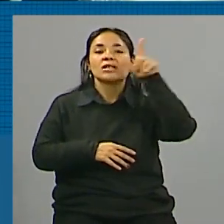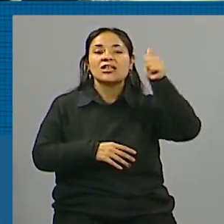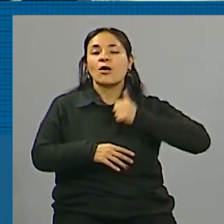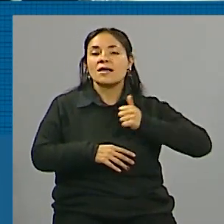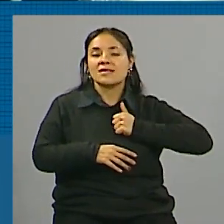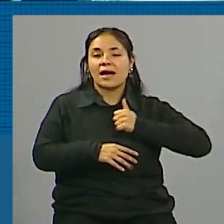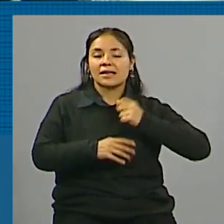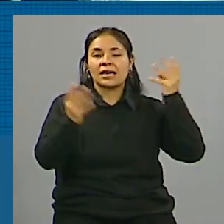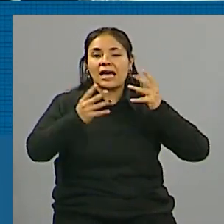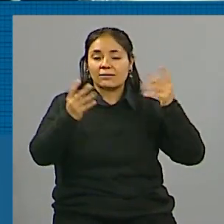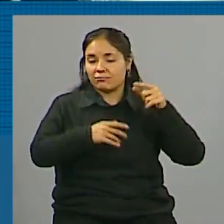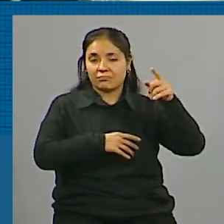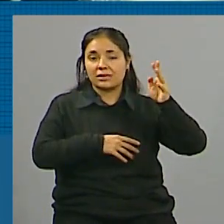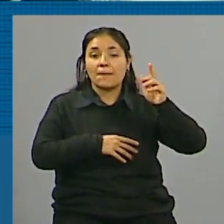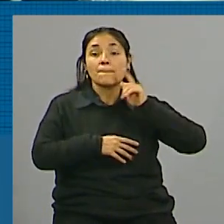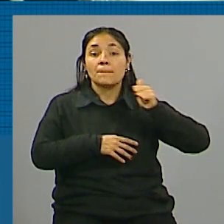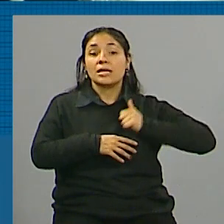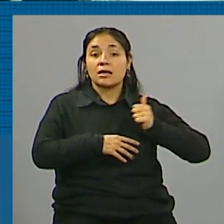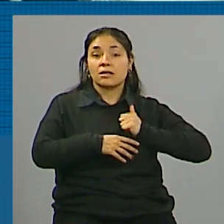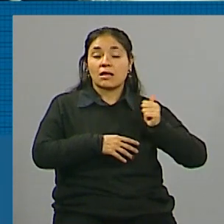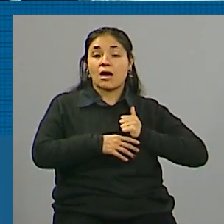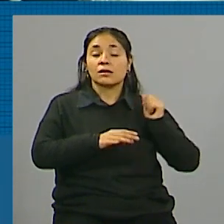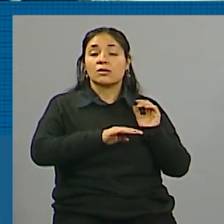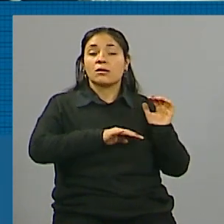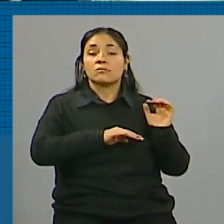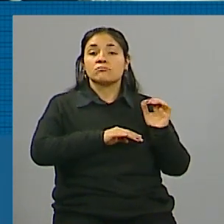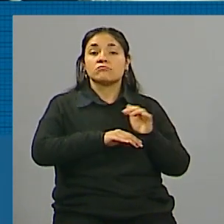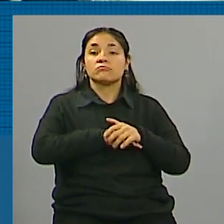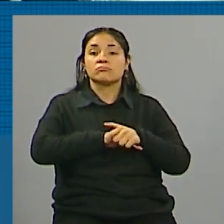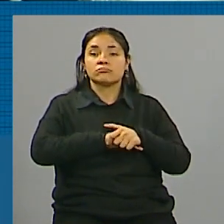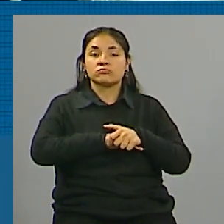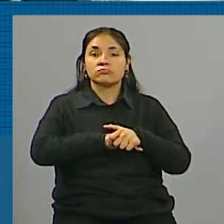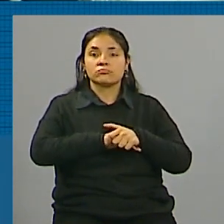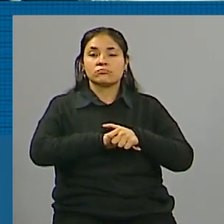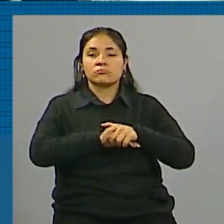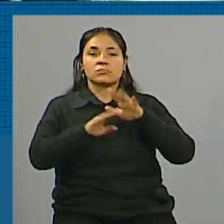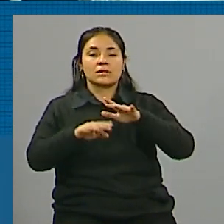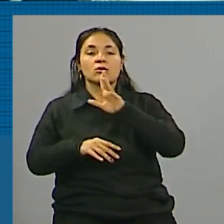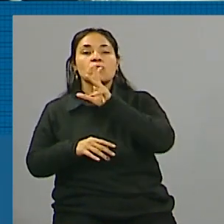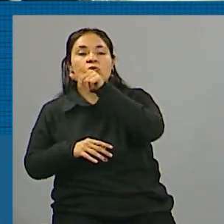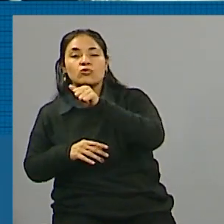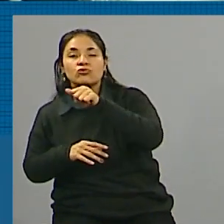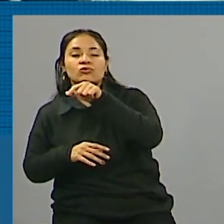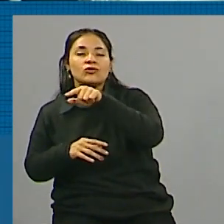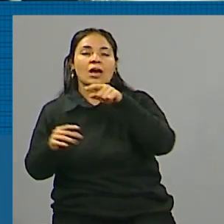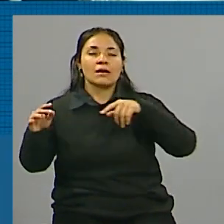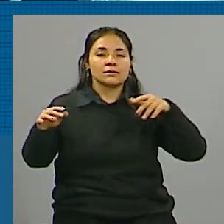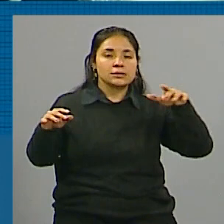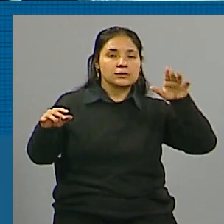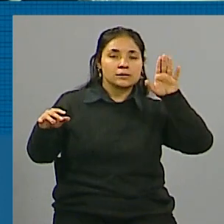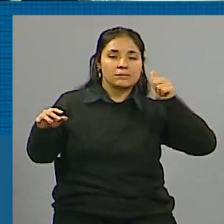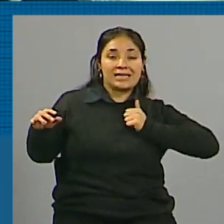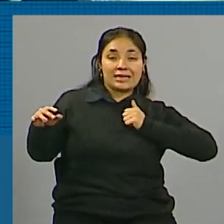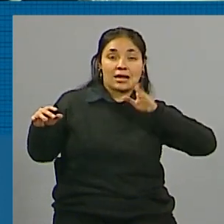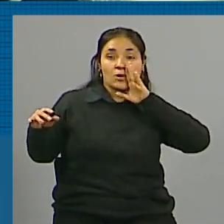Unidos a través de sus tropas, de alguna manera estaba ejerciendo una molestia importante al gobierno ruso, y a partir de eso se empezaba a dar algo,